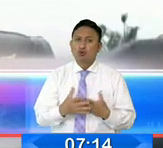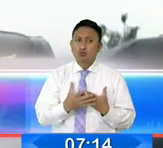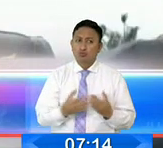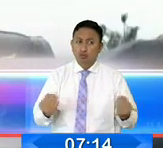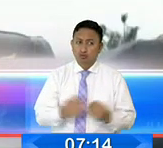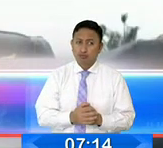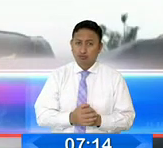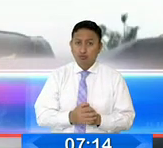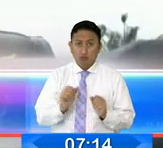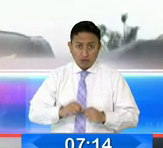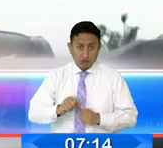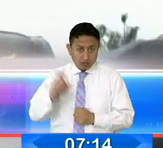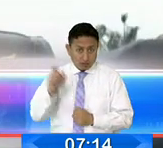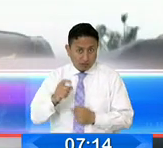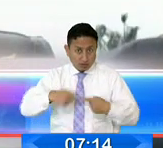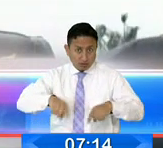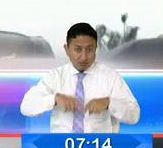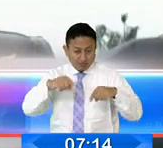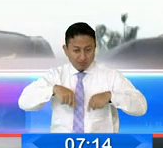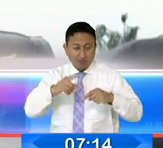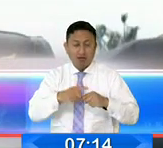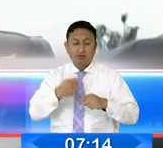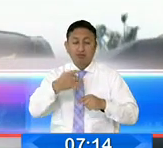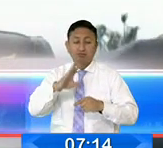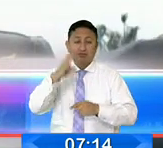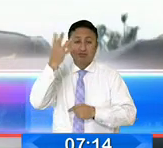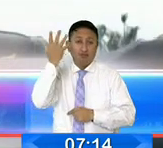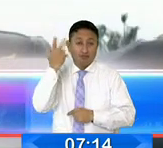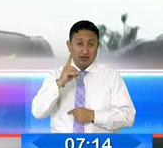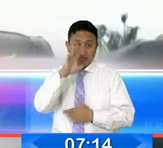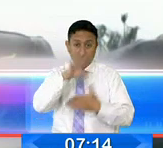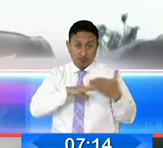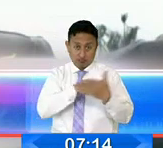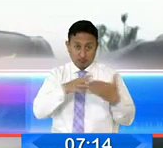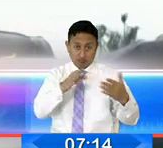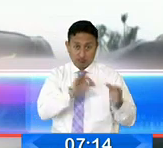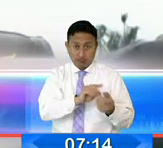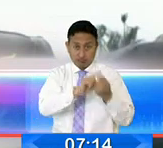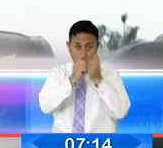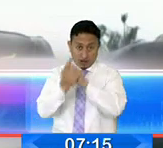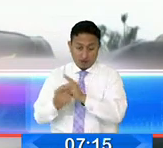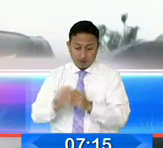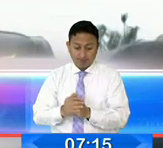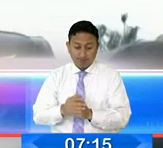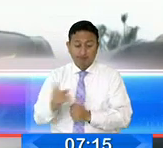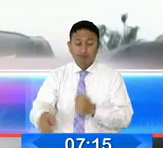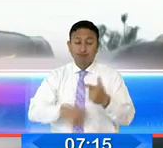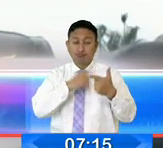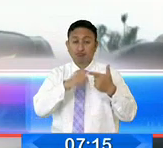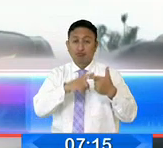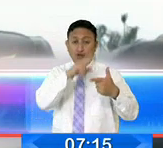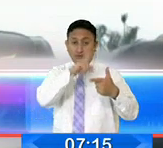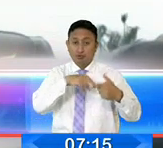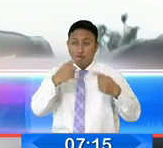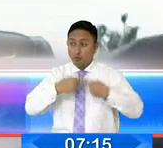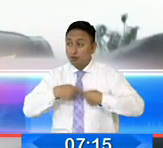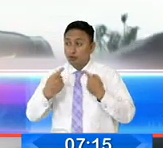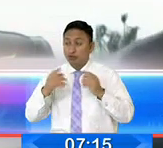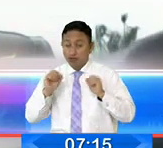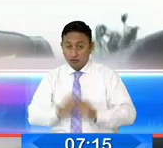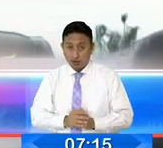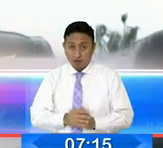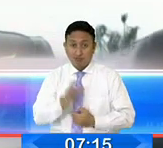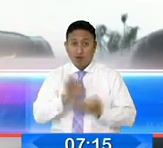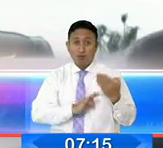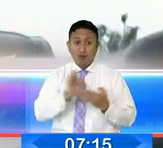se debe, primero, modificar el calendario electoral, segundo, aprobar el texto de la convocatoria y dar unos días para que los